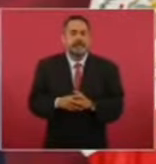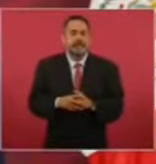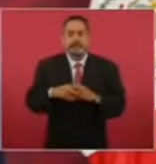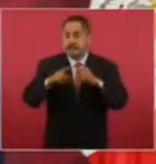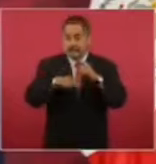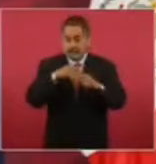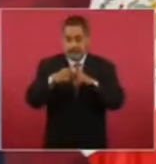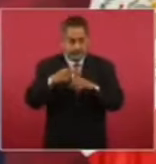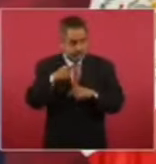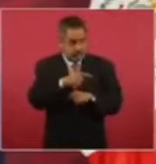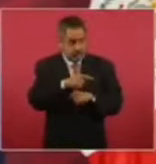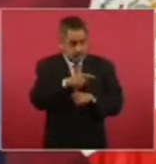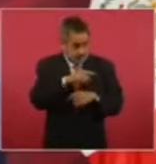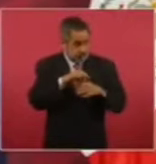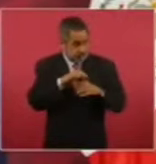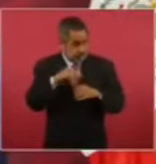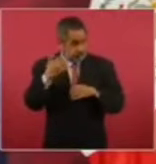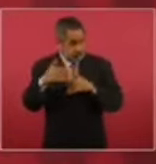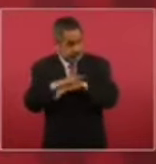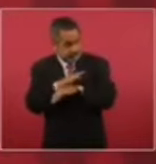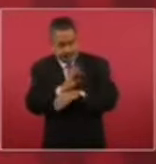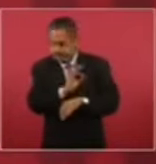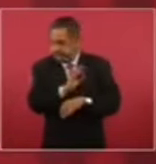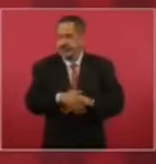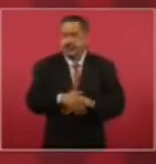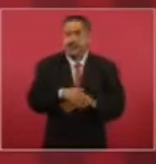y les ofrecían dinero.